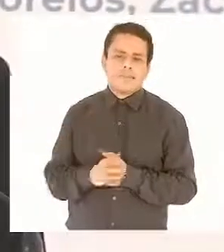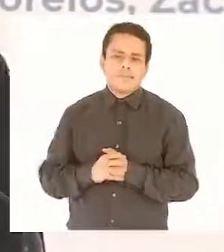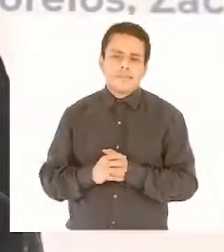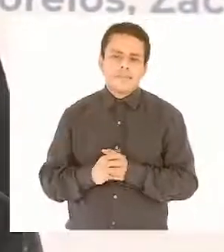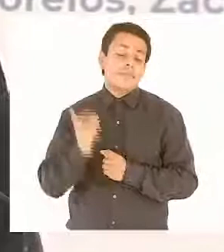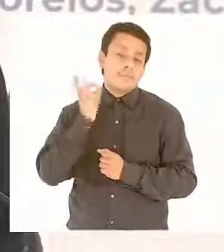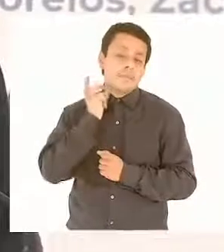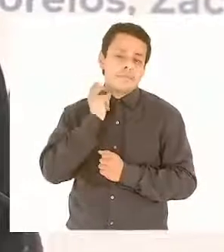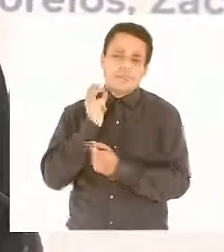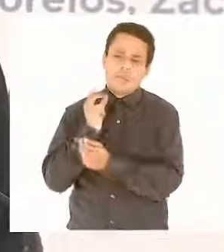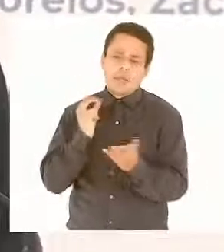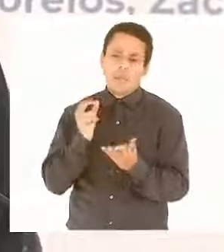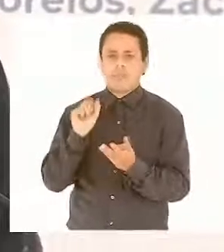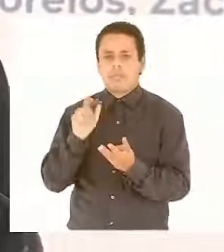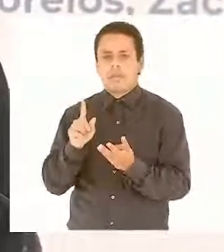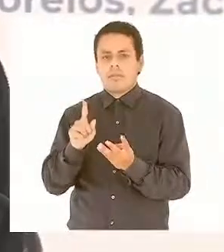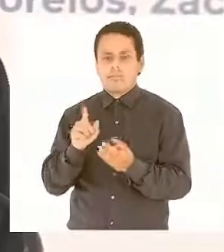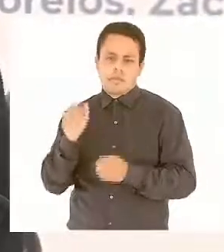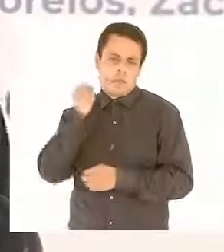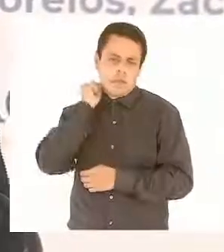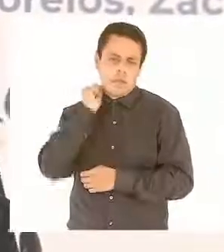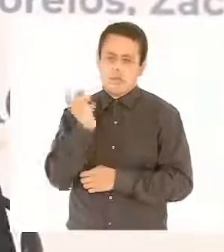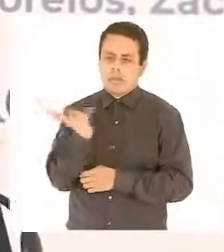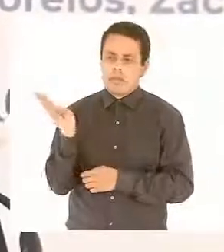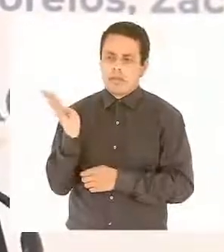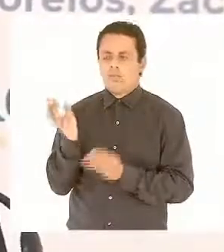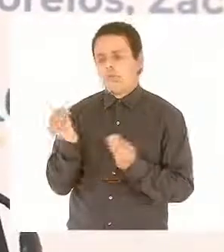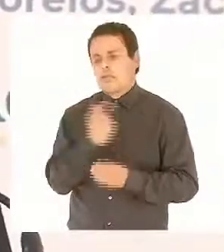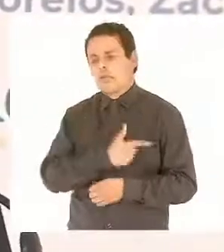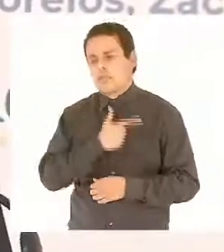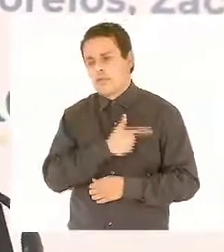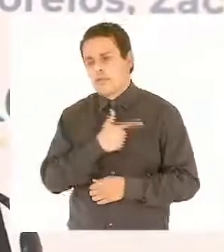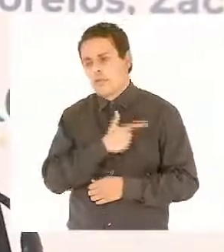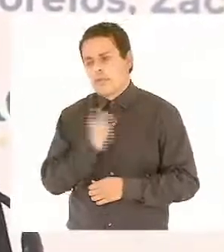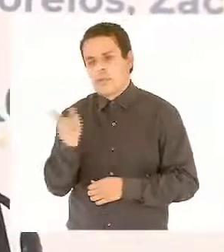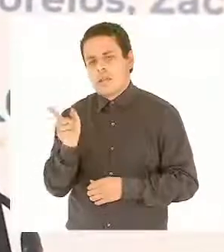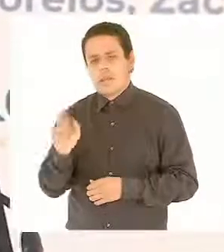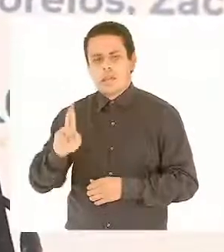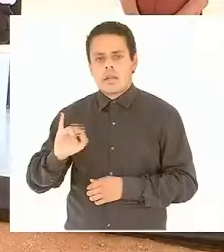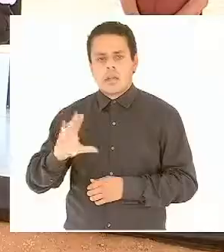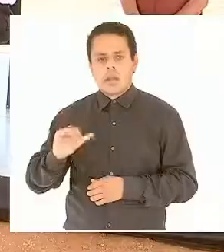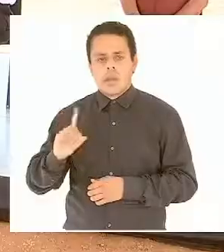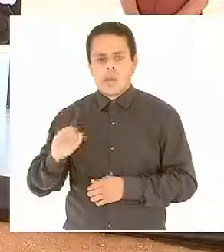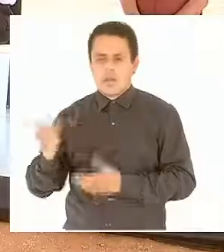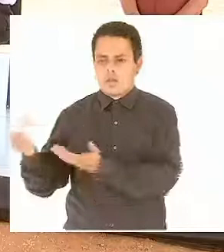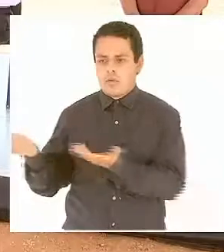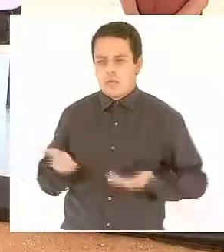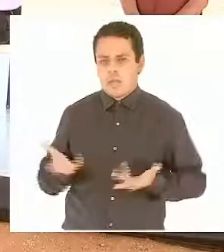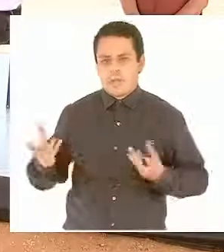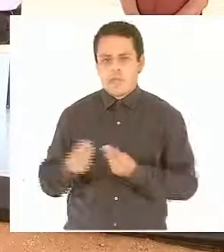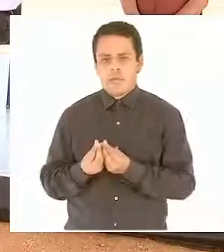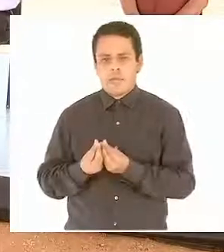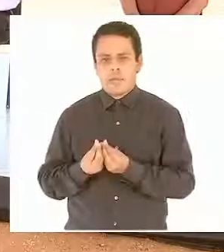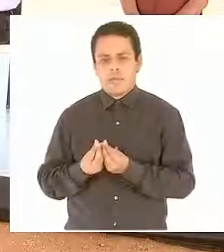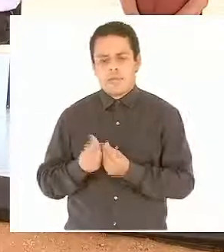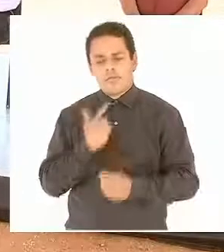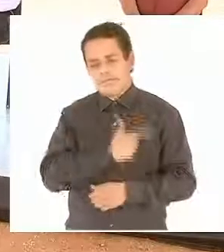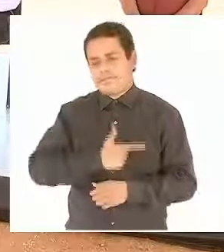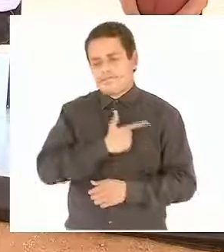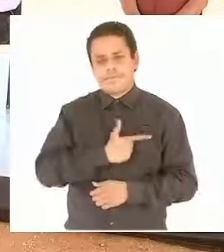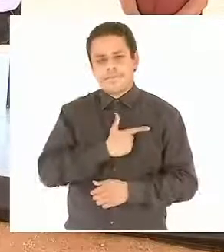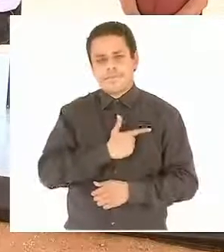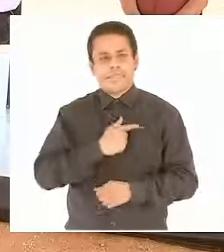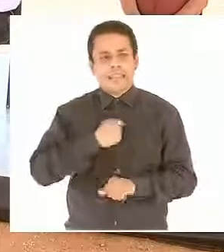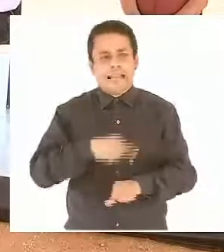tanto de diputados como de senadores. Por eso me da mucho gusto que nos acompañe Ricardo Monreal. Me